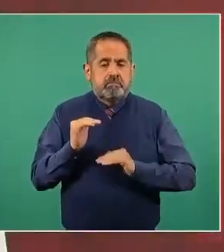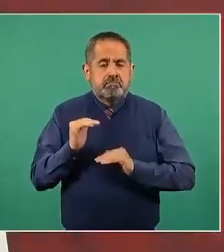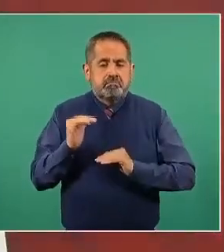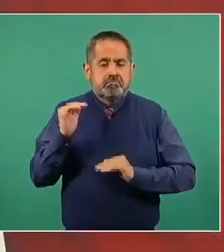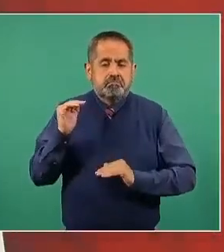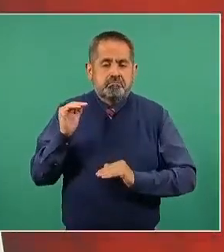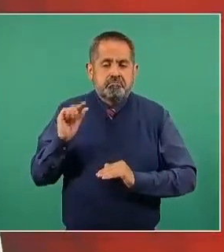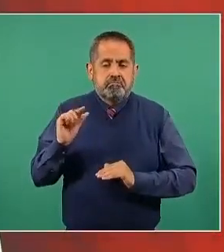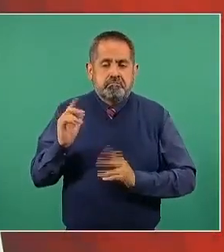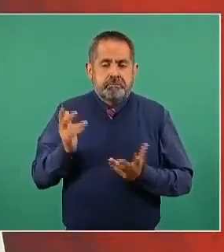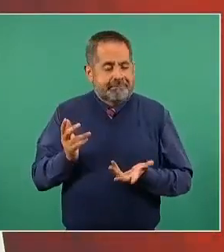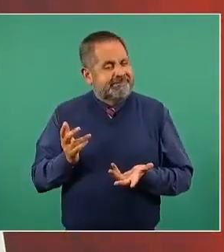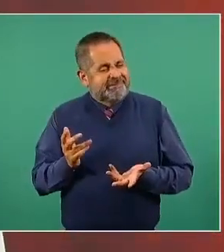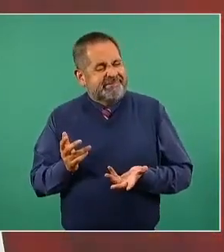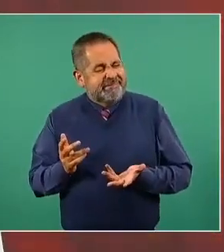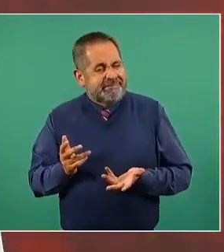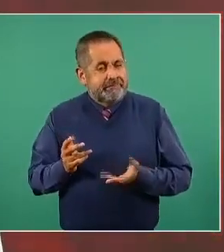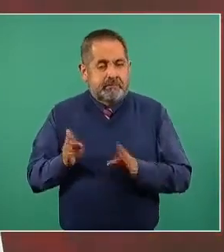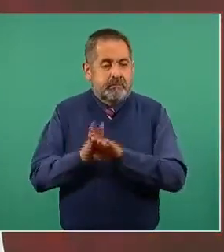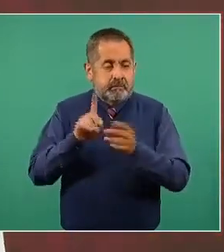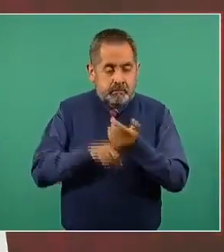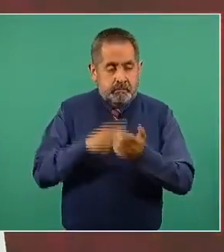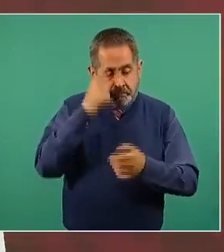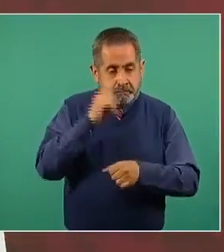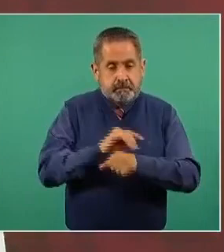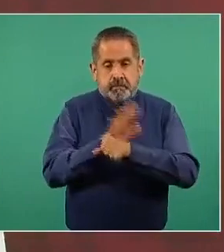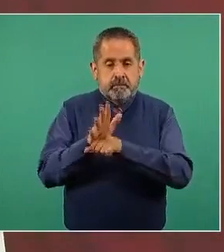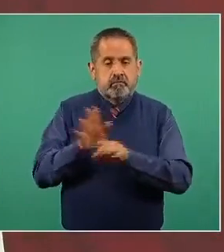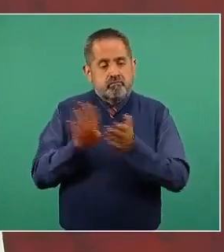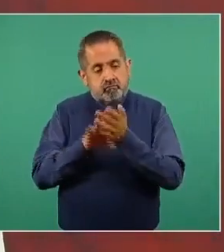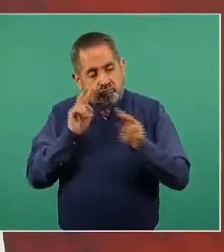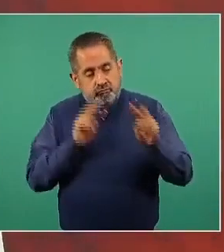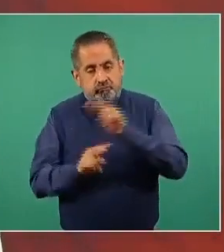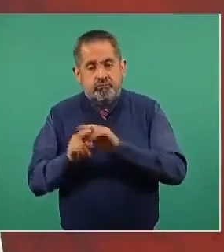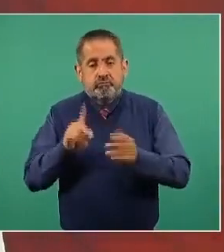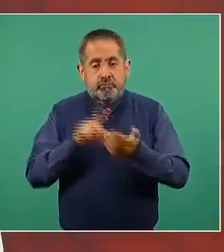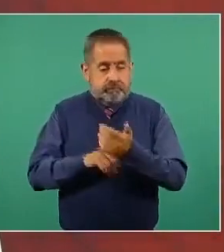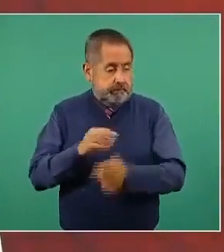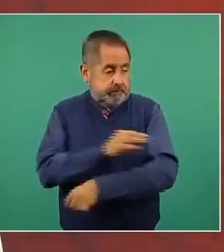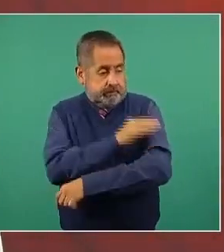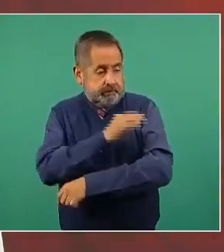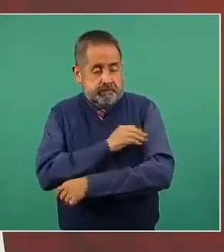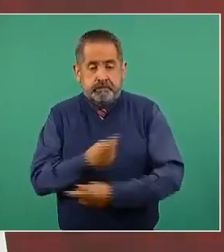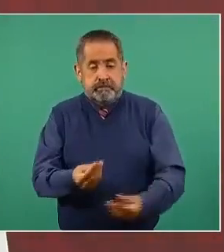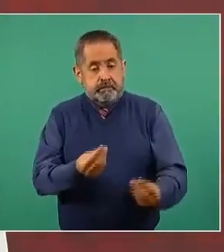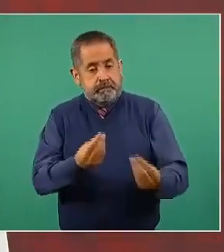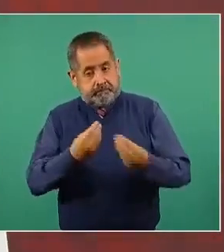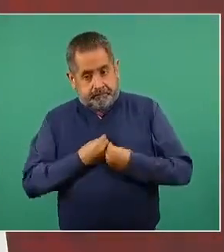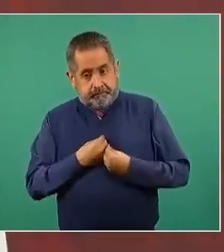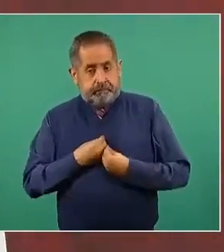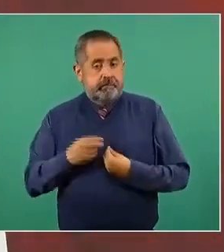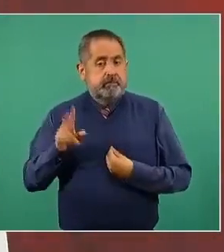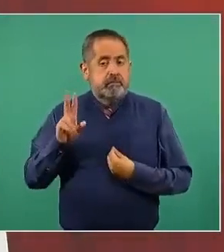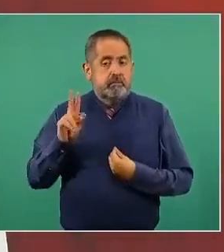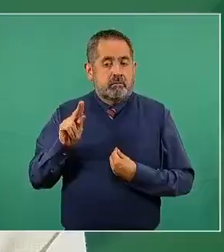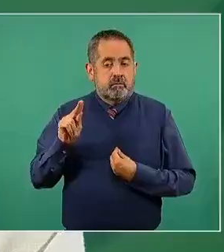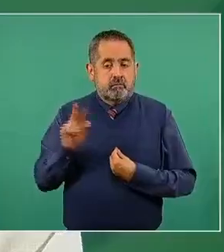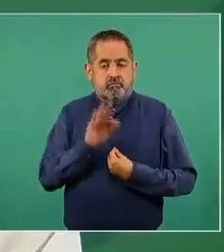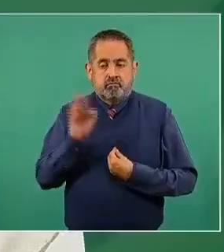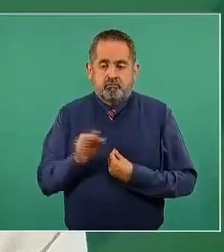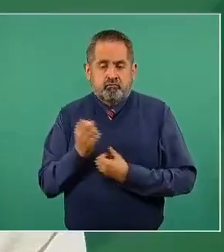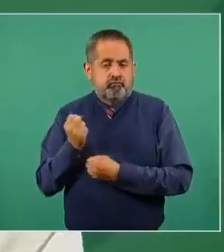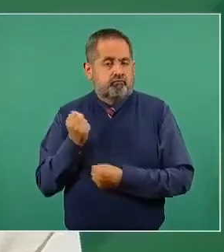En general, en las vacunas contra COVID se ha observado que cerca del 80% de la